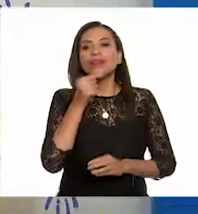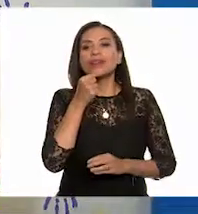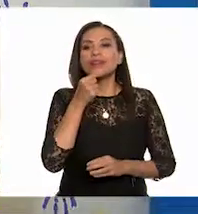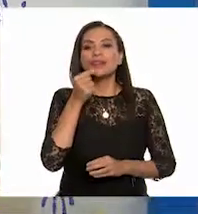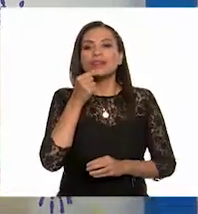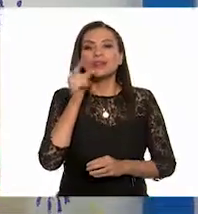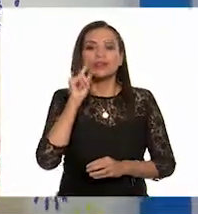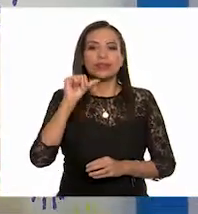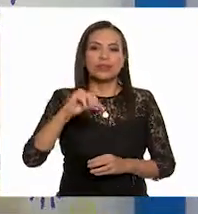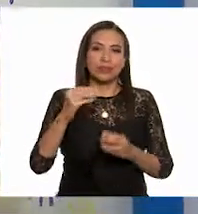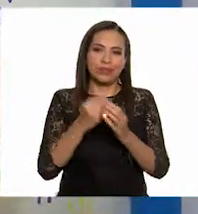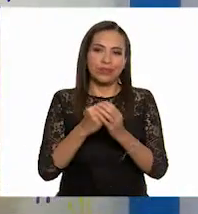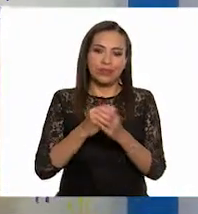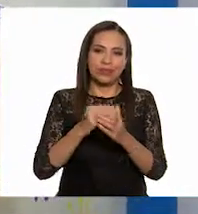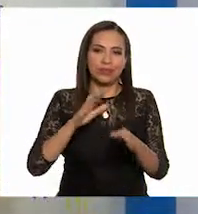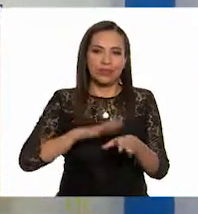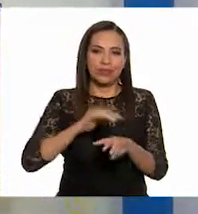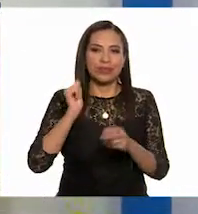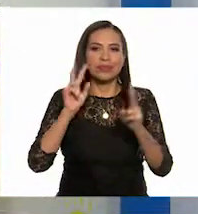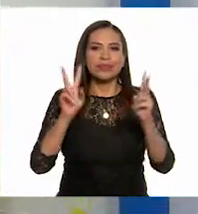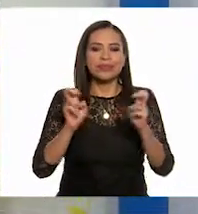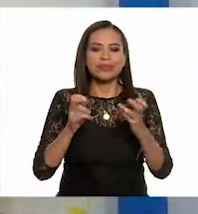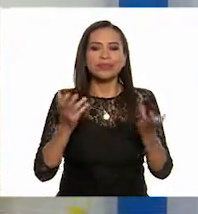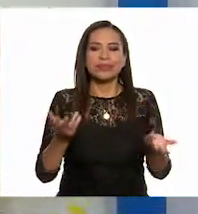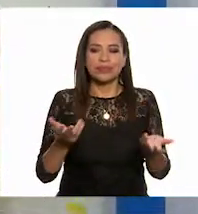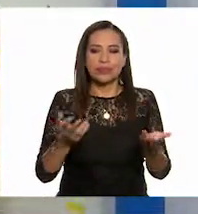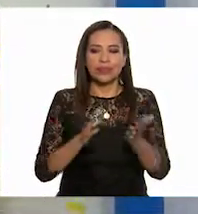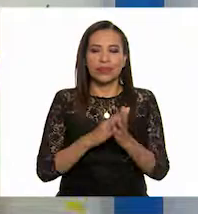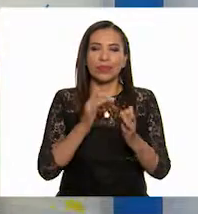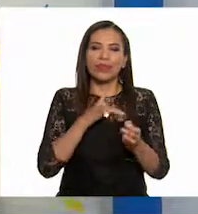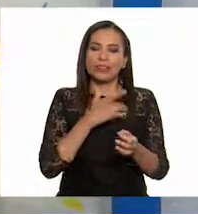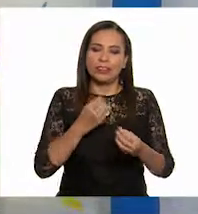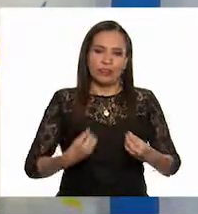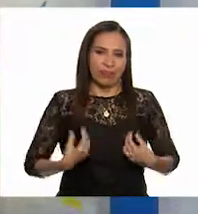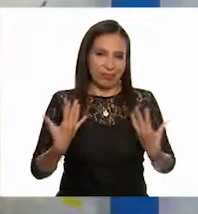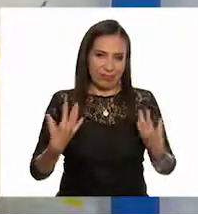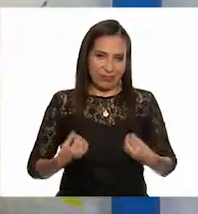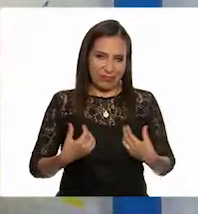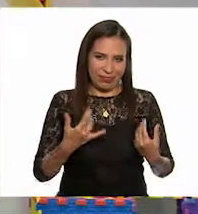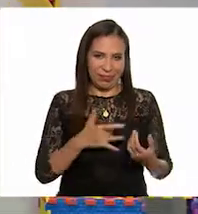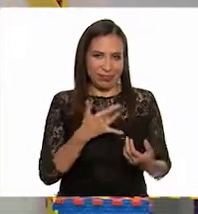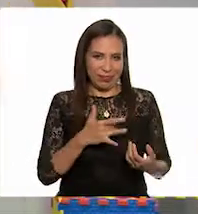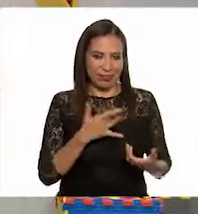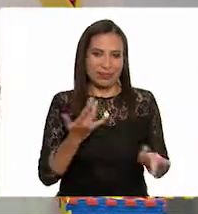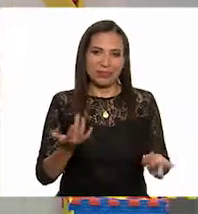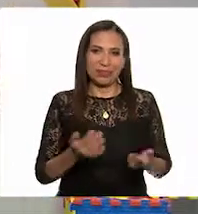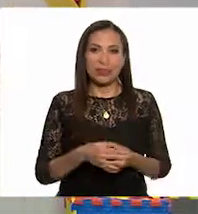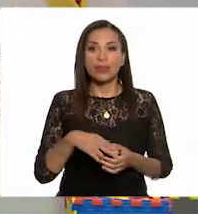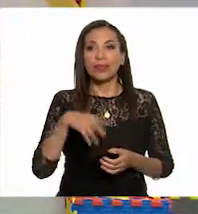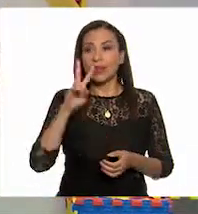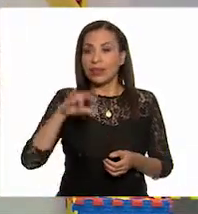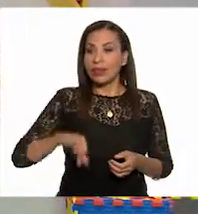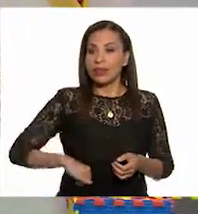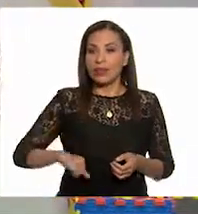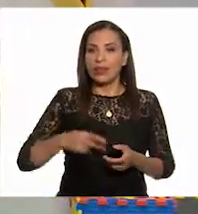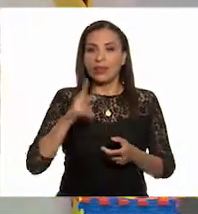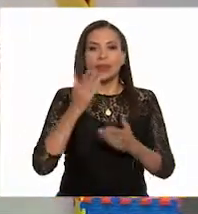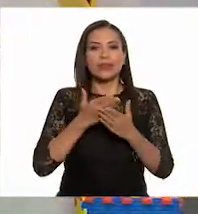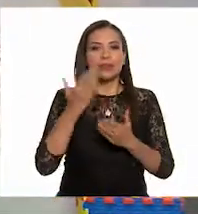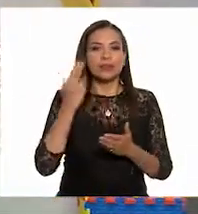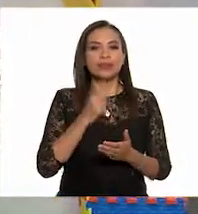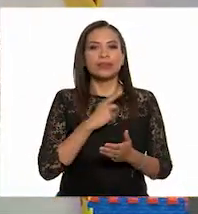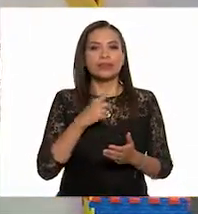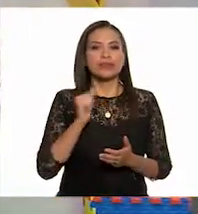Hoy tendremos una clase más con el tema de los estados de ánimo. ¡Ay, qué interesante! Pero antes, yo creo que